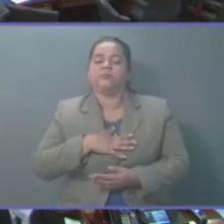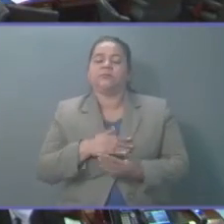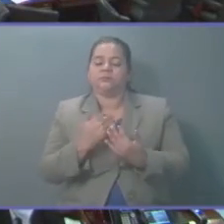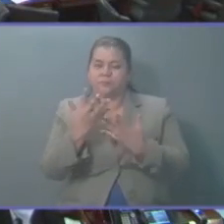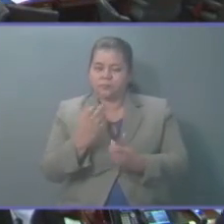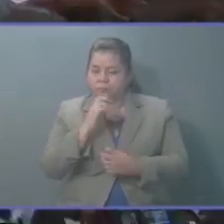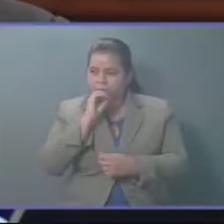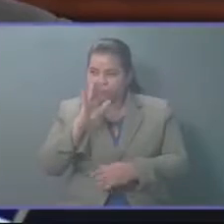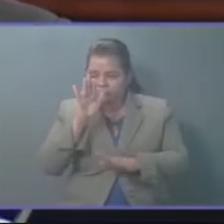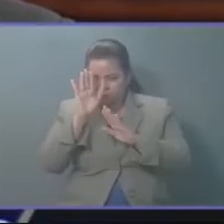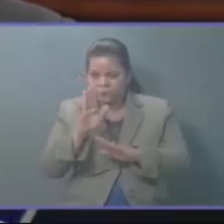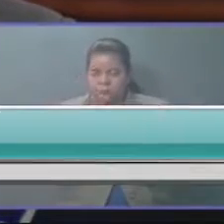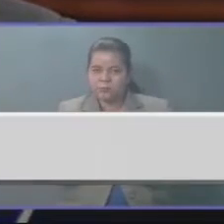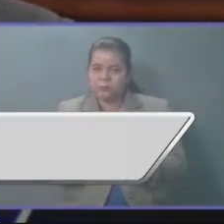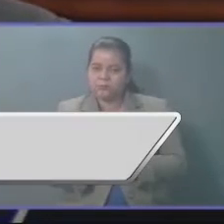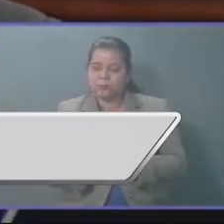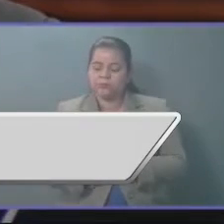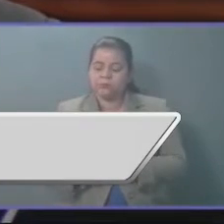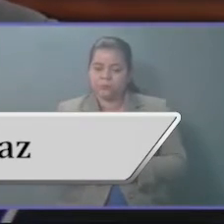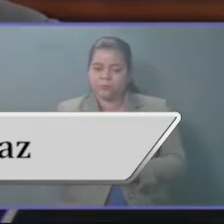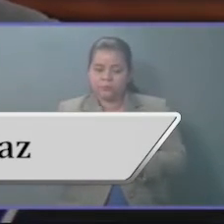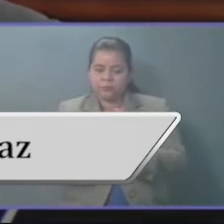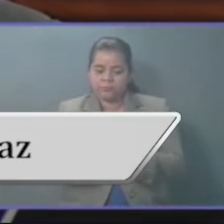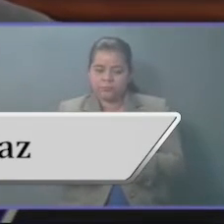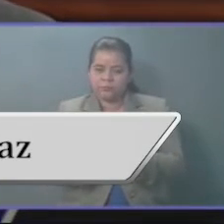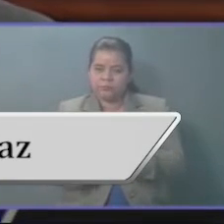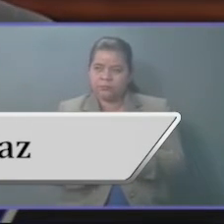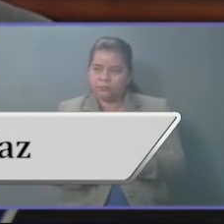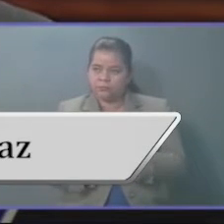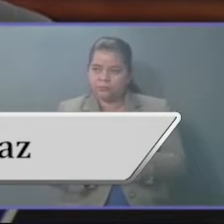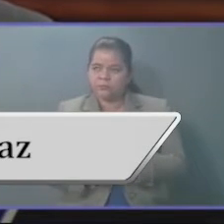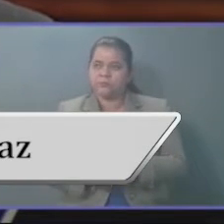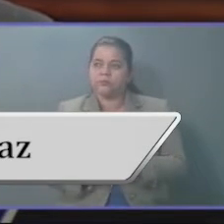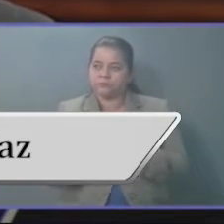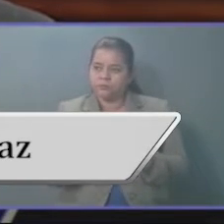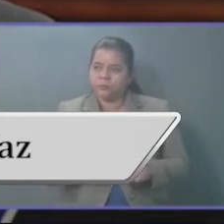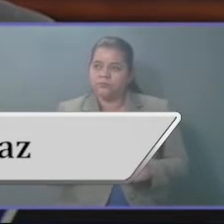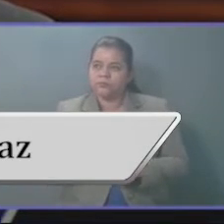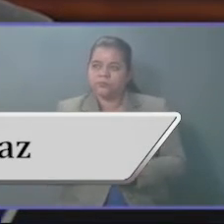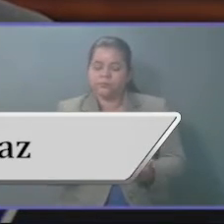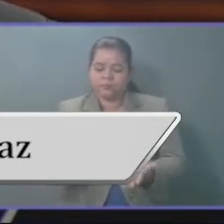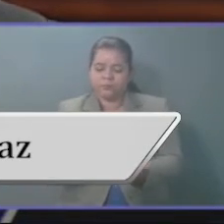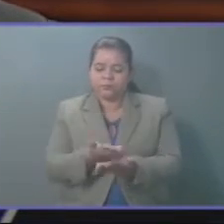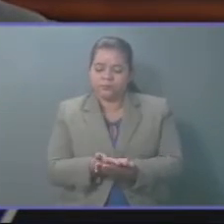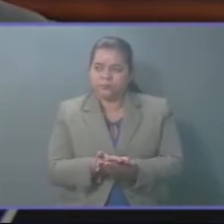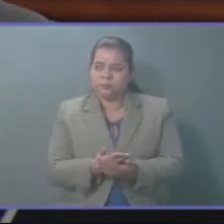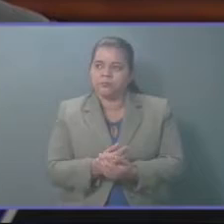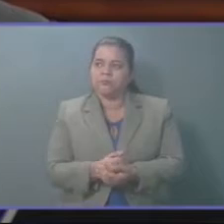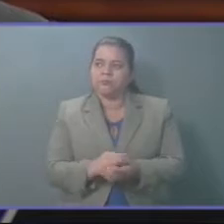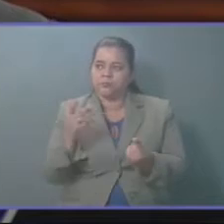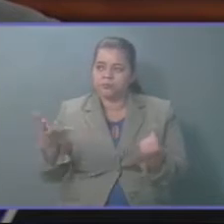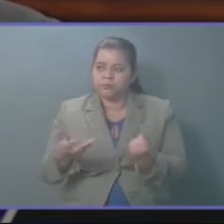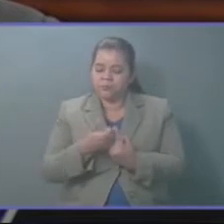respeto modificación de agenda para poder incorporar una iniciativa que tiene por